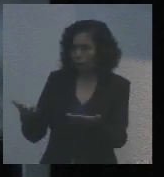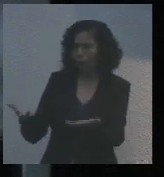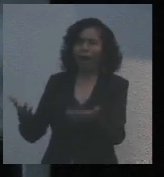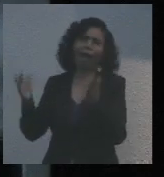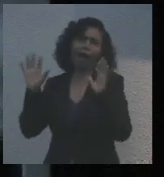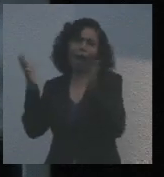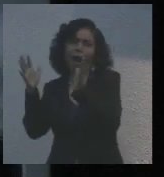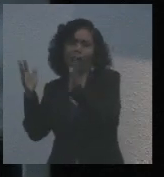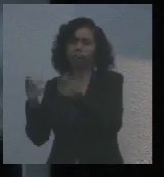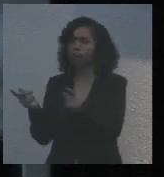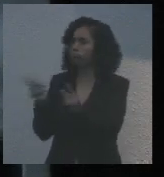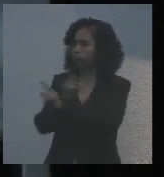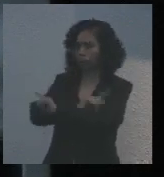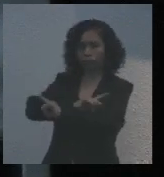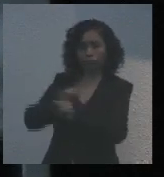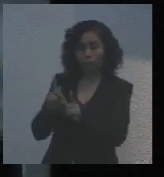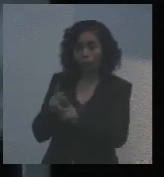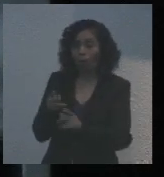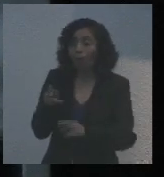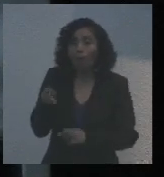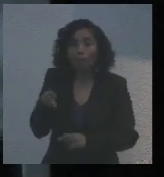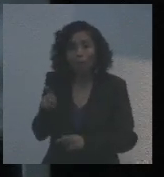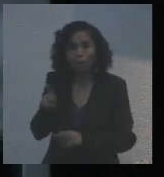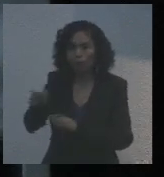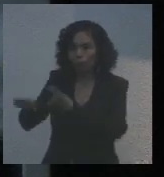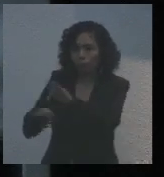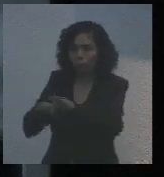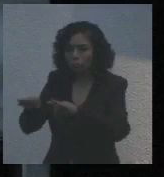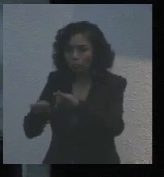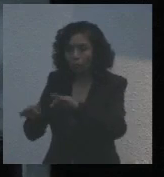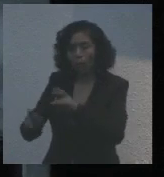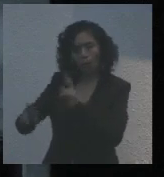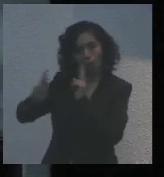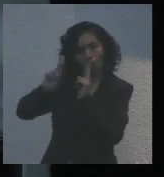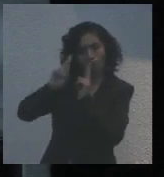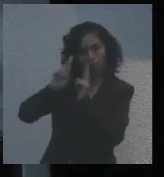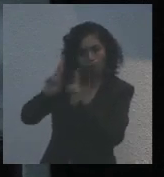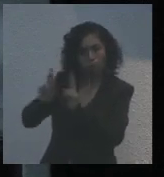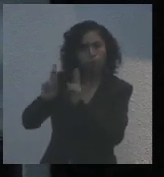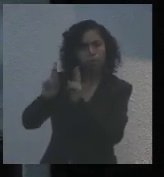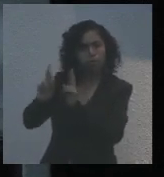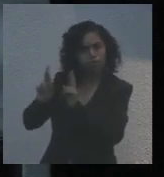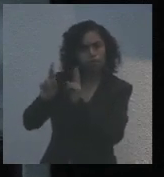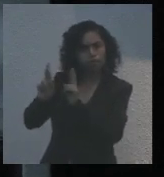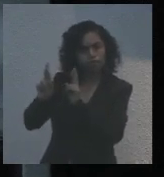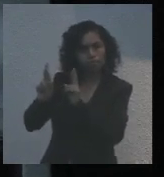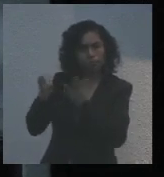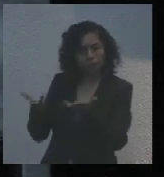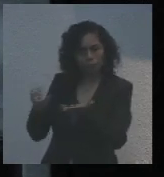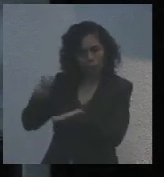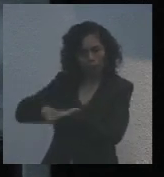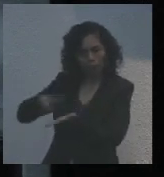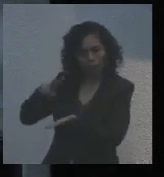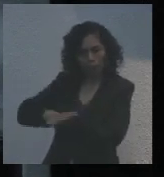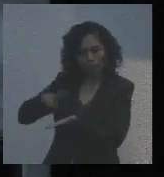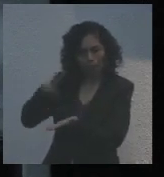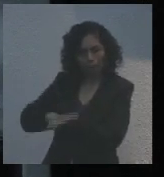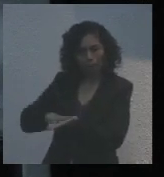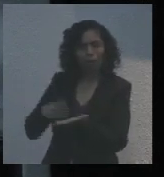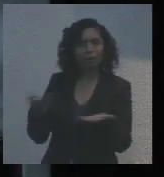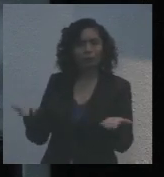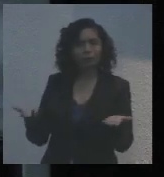reconocimiento Pero ha hecho una labor digna de reconocimiento y además honrar